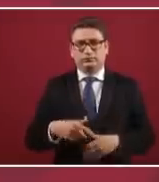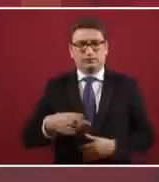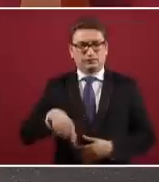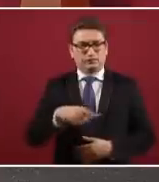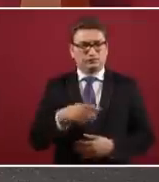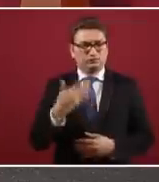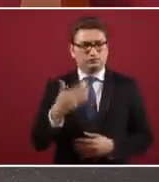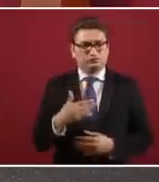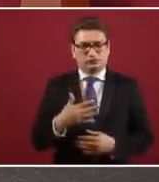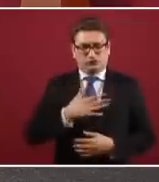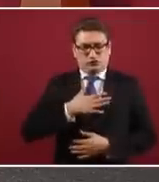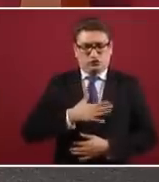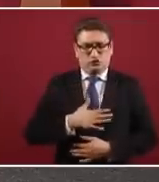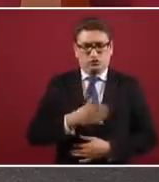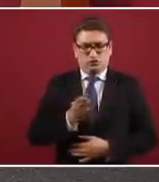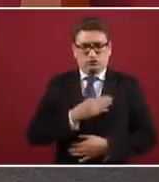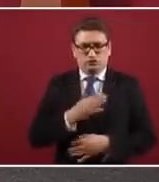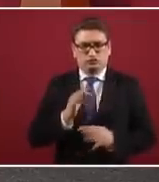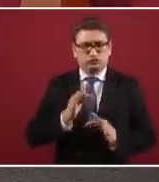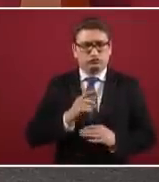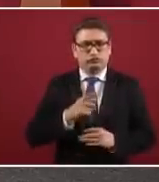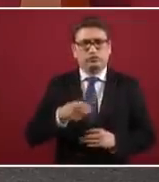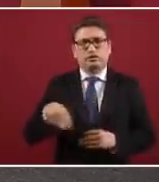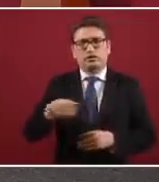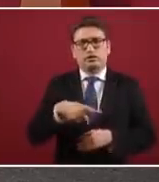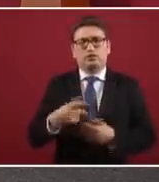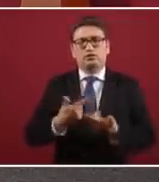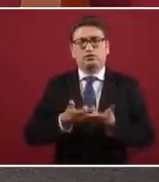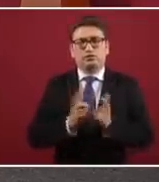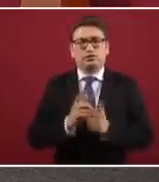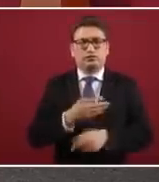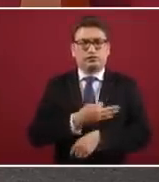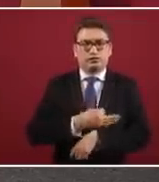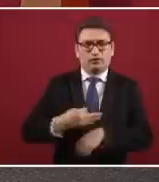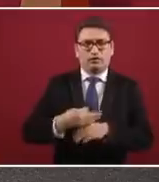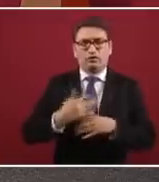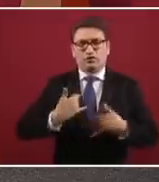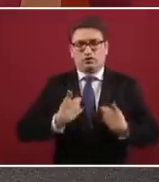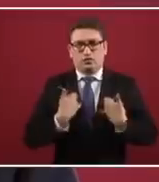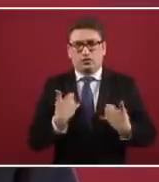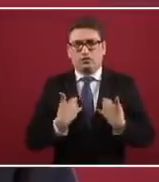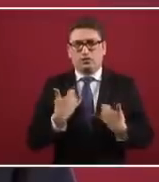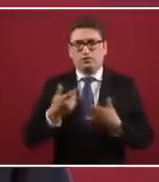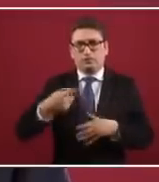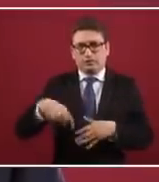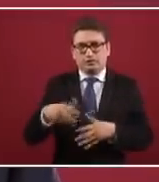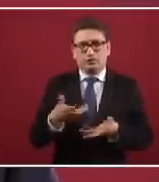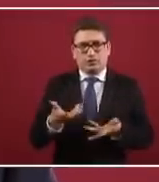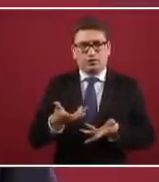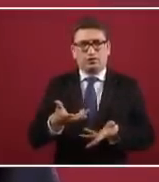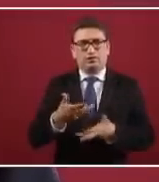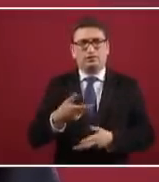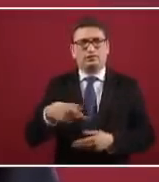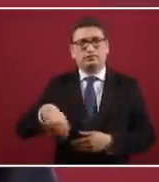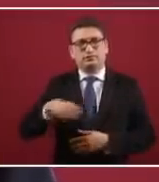justo, de los familiares de los jóvenes que quieren